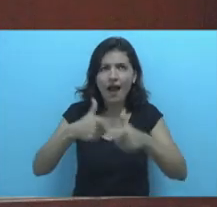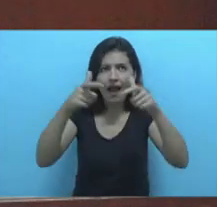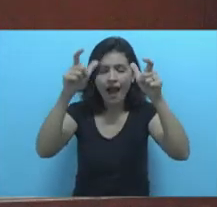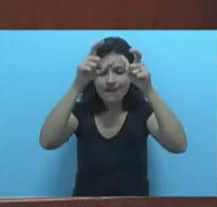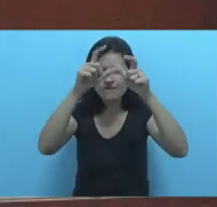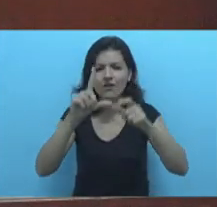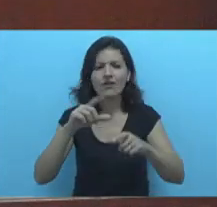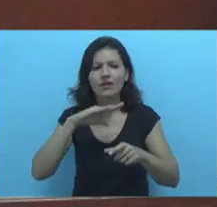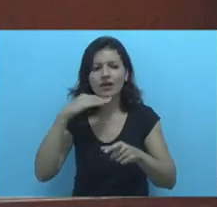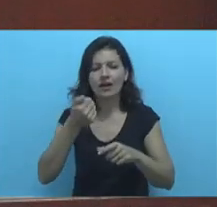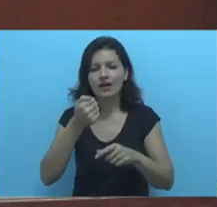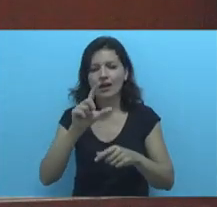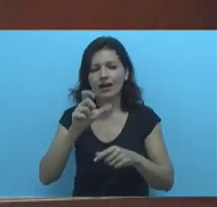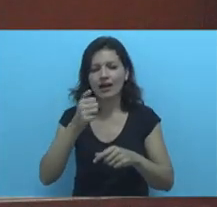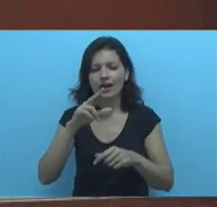a leer,